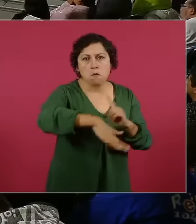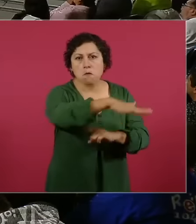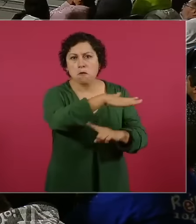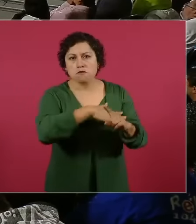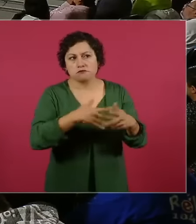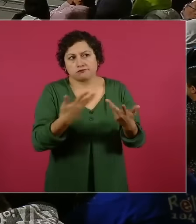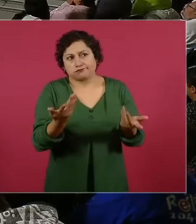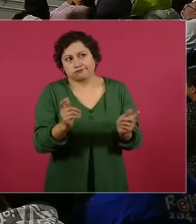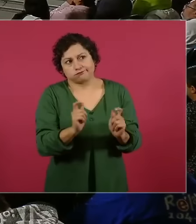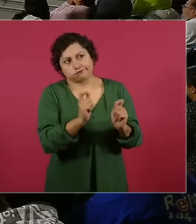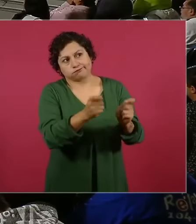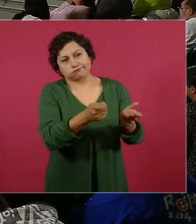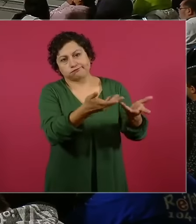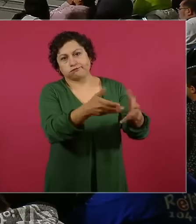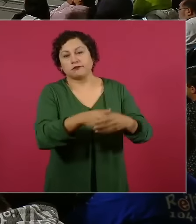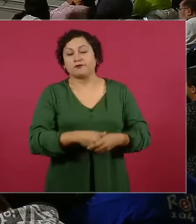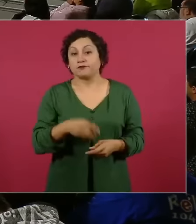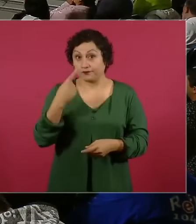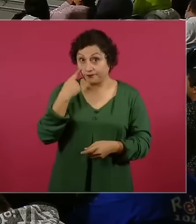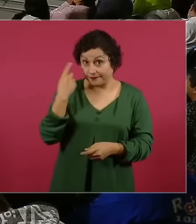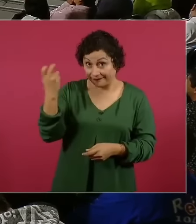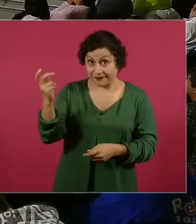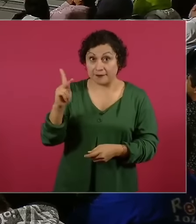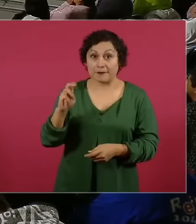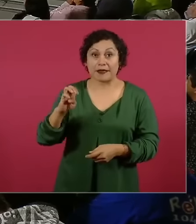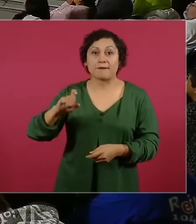Pero bueno, esta es la deuda de Pemex.